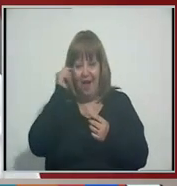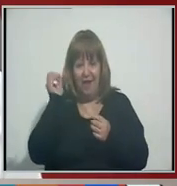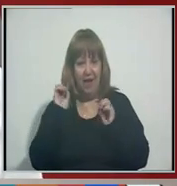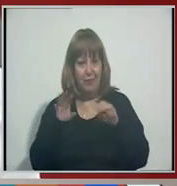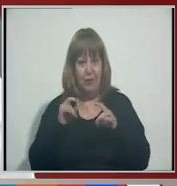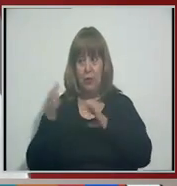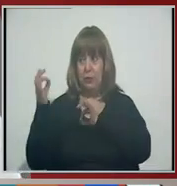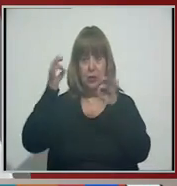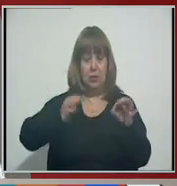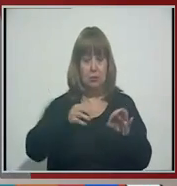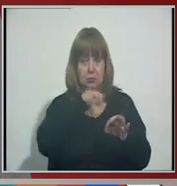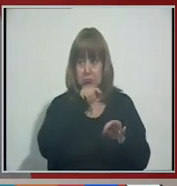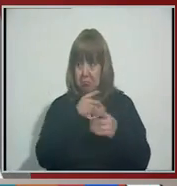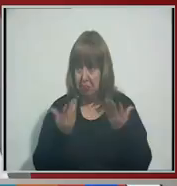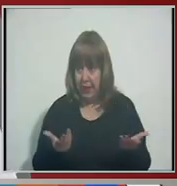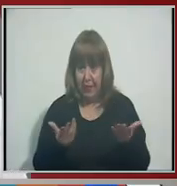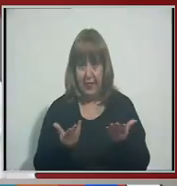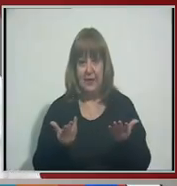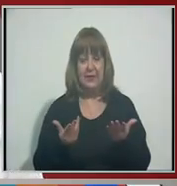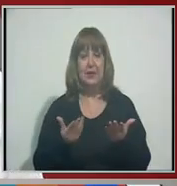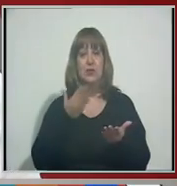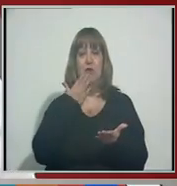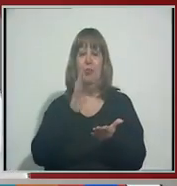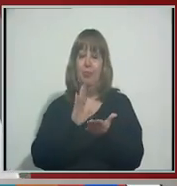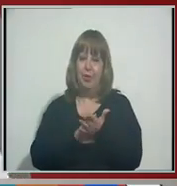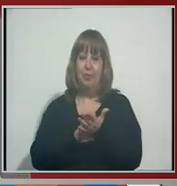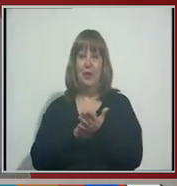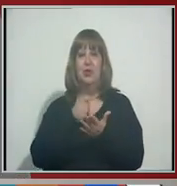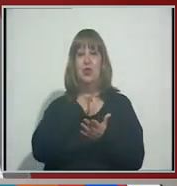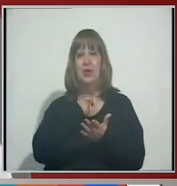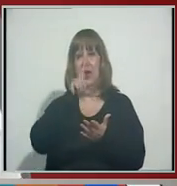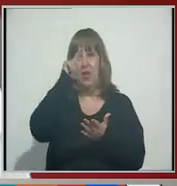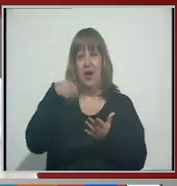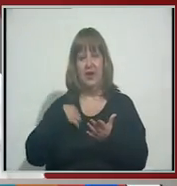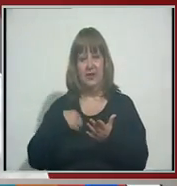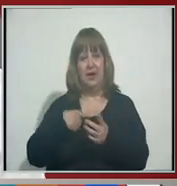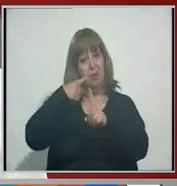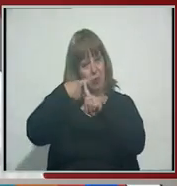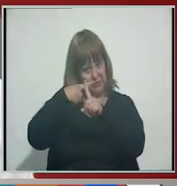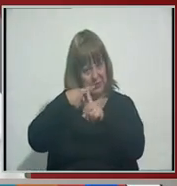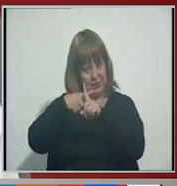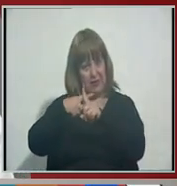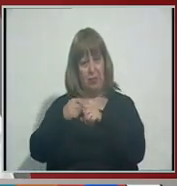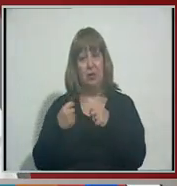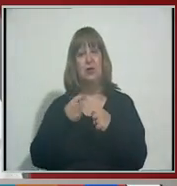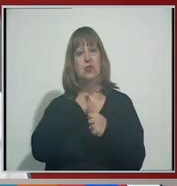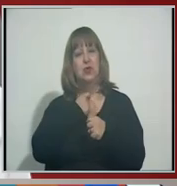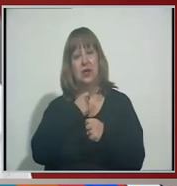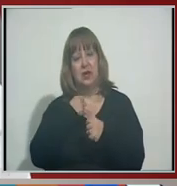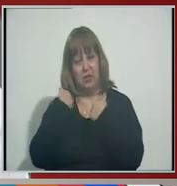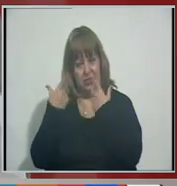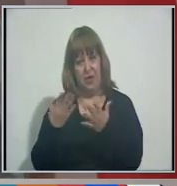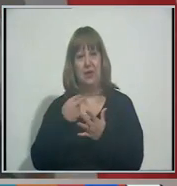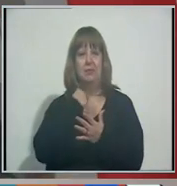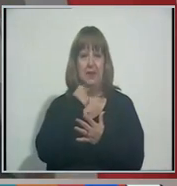bueno... Cumpliendo la promesa, estamos cambiando nuestro país para bien. Darle el país a nuestra hija que le prometimos. A ver, la